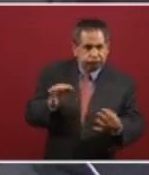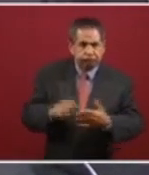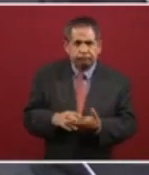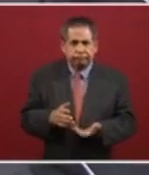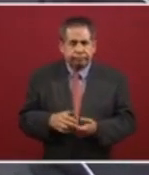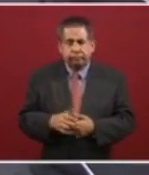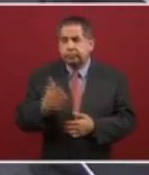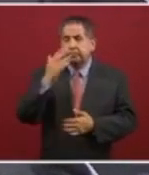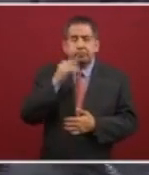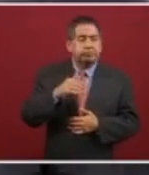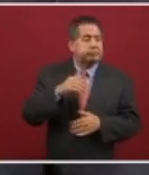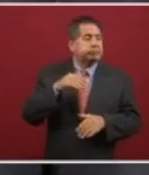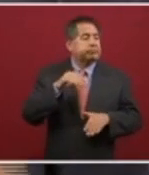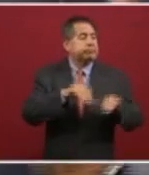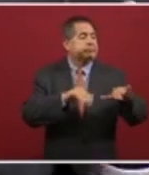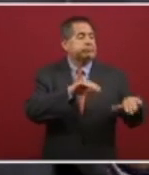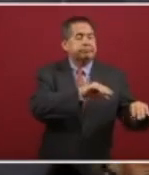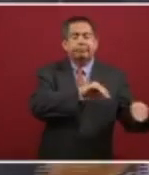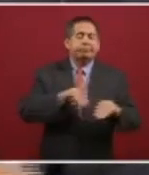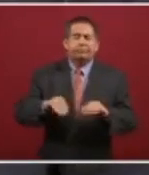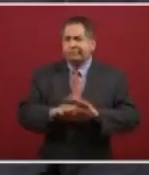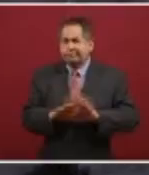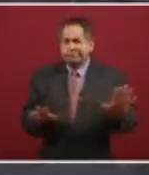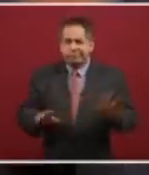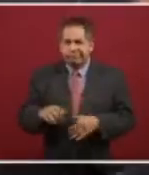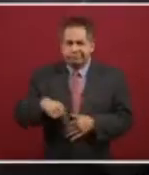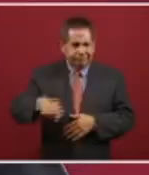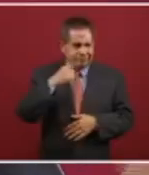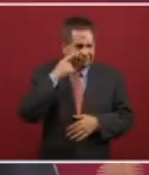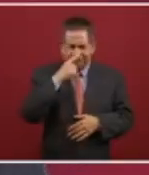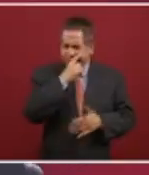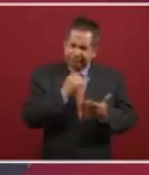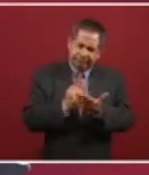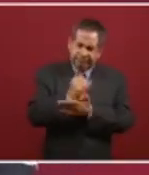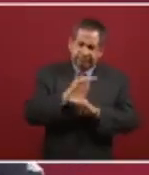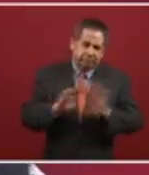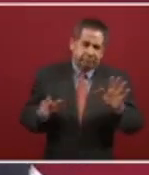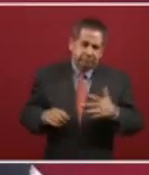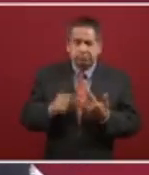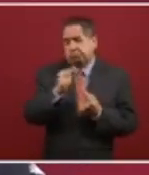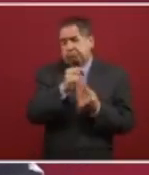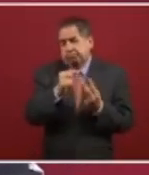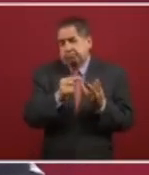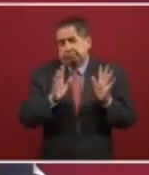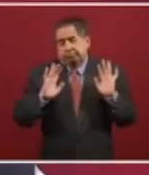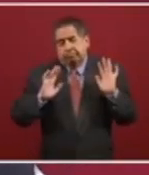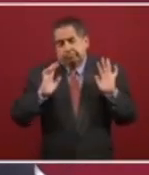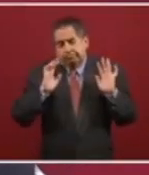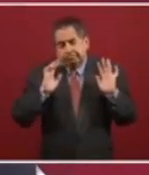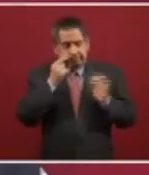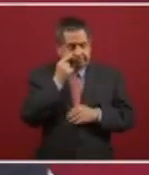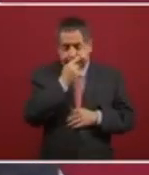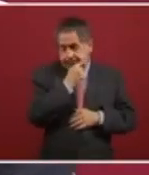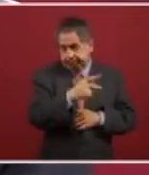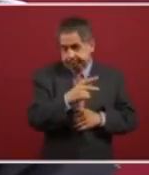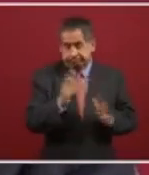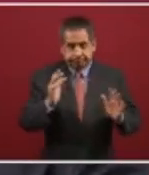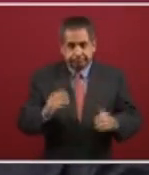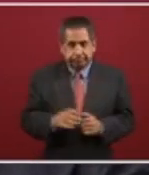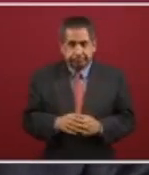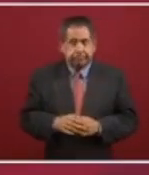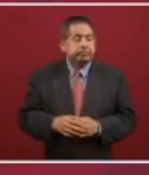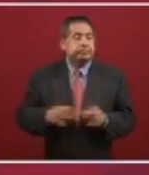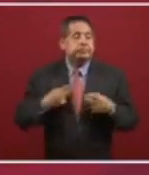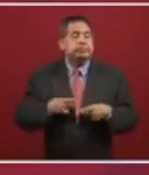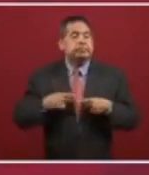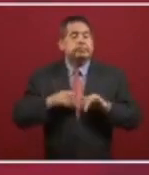acarreos, y fue la decisión de la gente. O sea, hay tantos factores. Lo que yo sí les puedo decir es que la